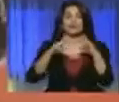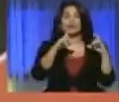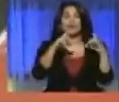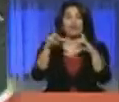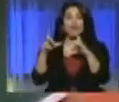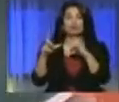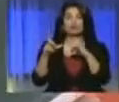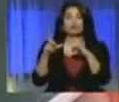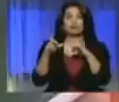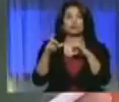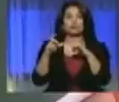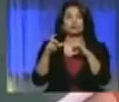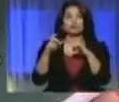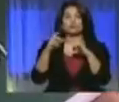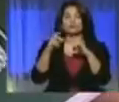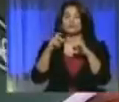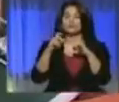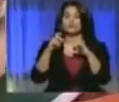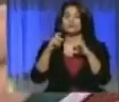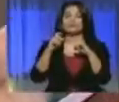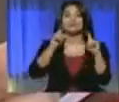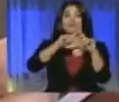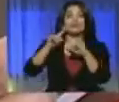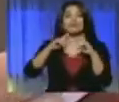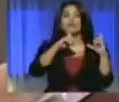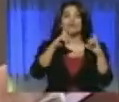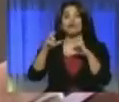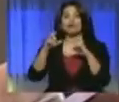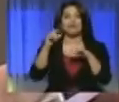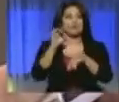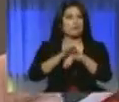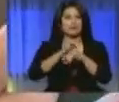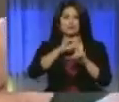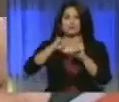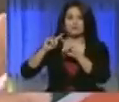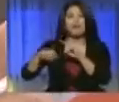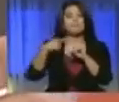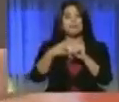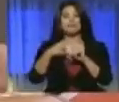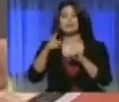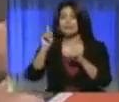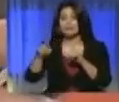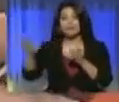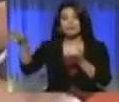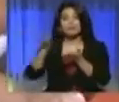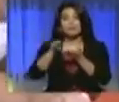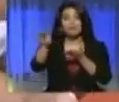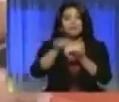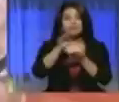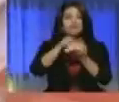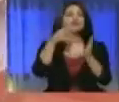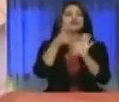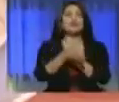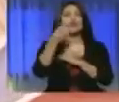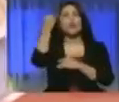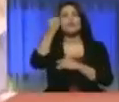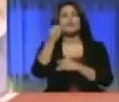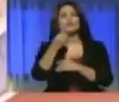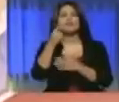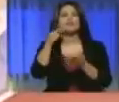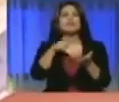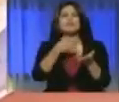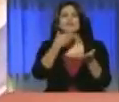de distintos momentos, recoge la opinión sobre Fidel Castro